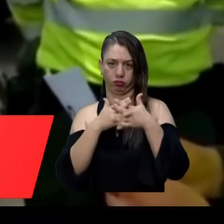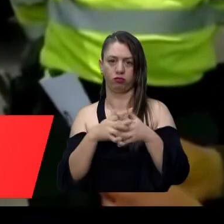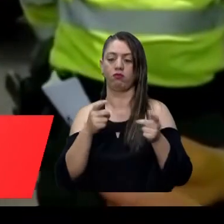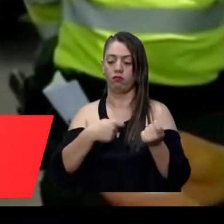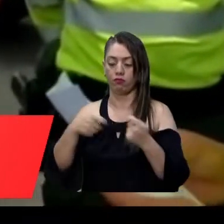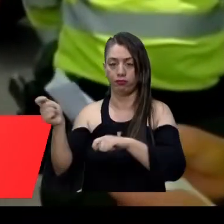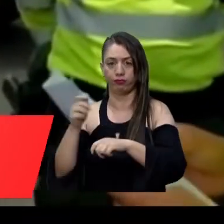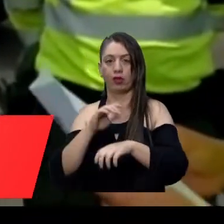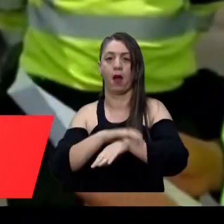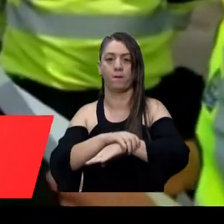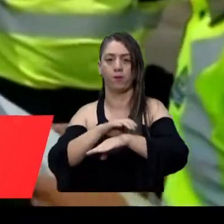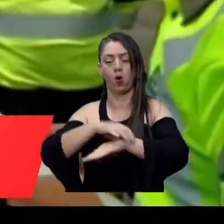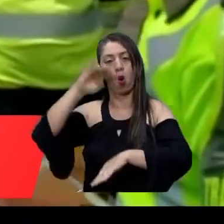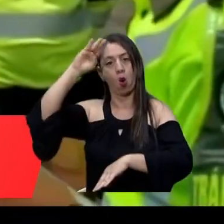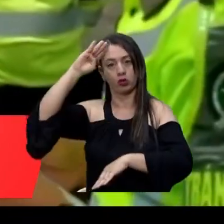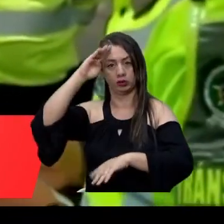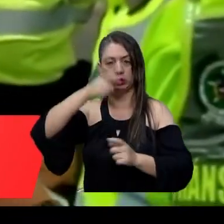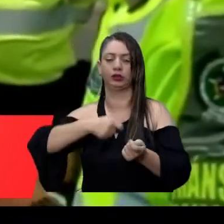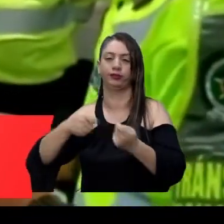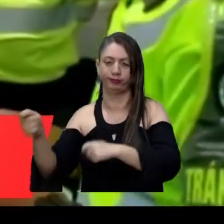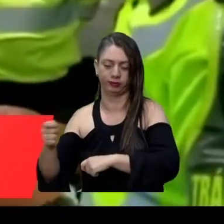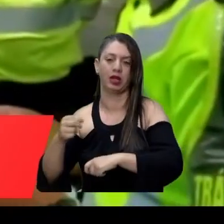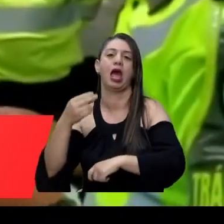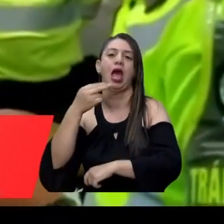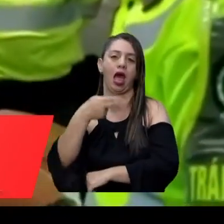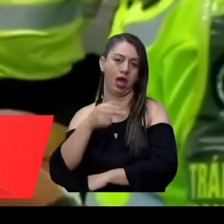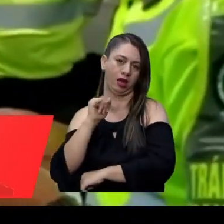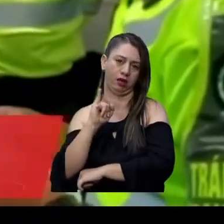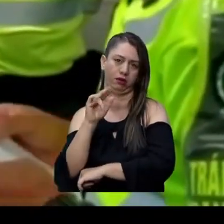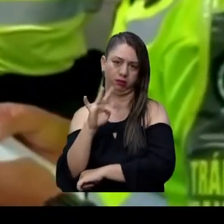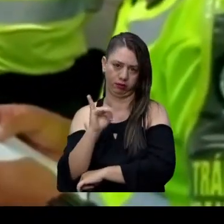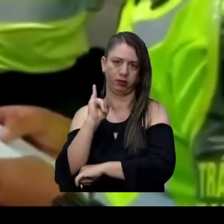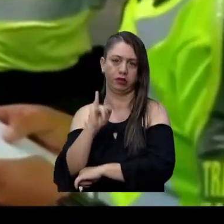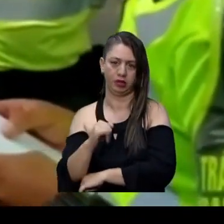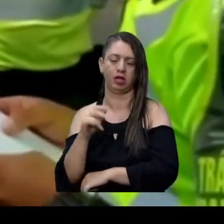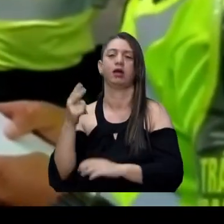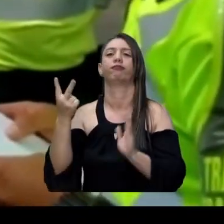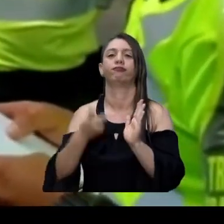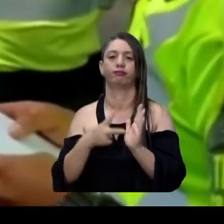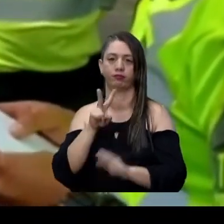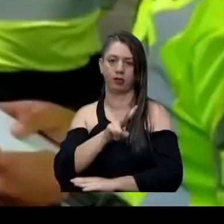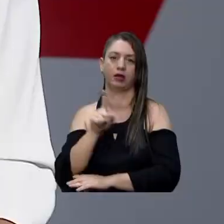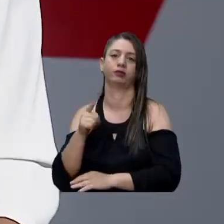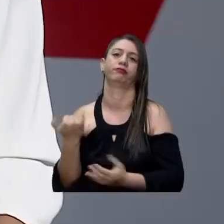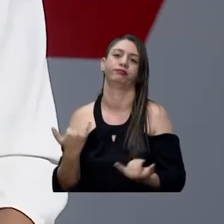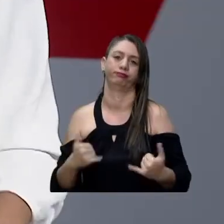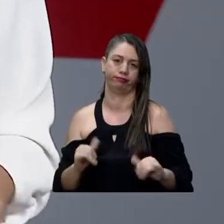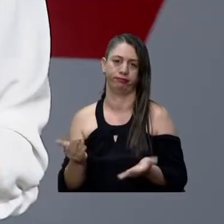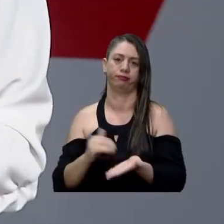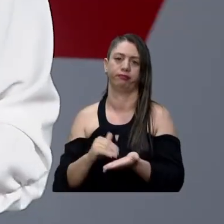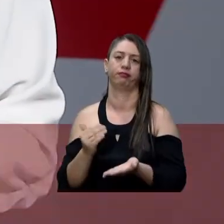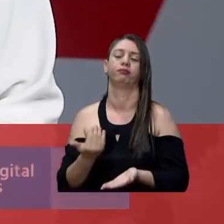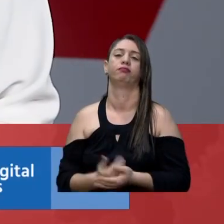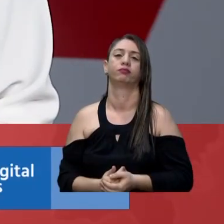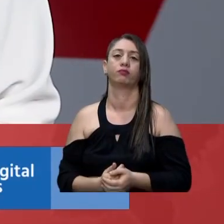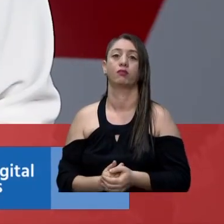es el 3er caso que se presenta con población haitiana en el departamento en este 2021. Este programa es financiado con